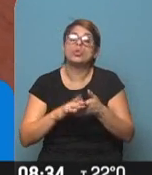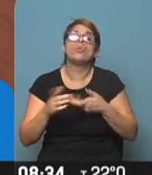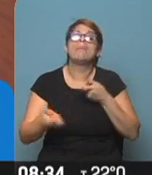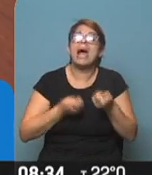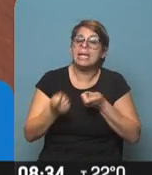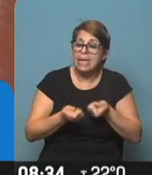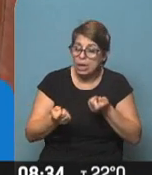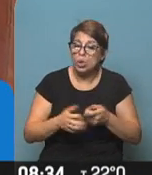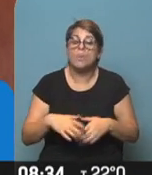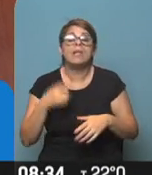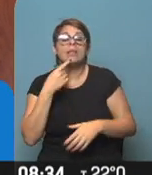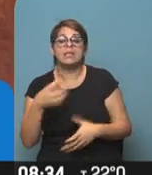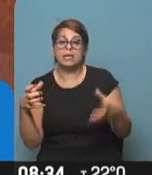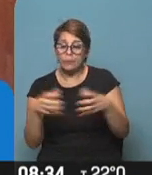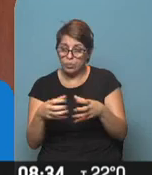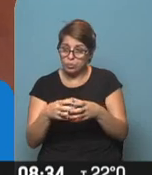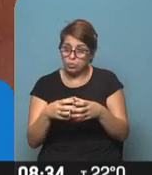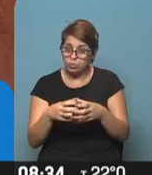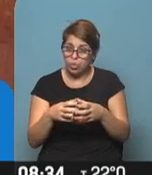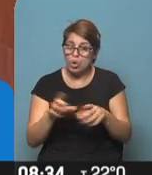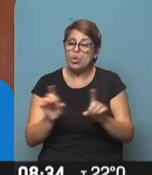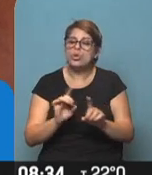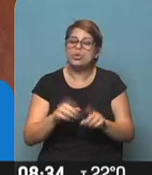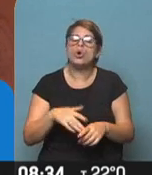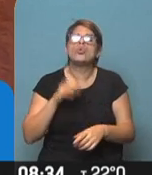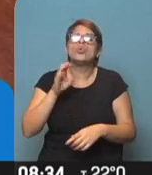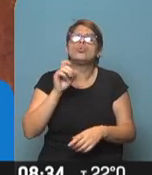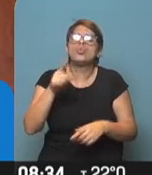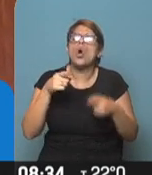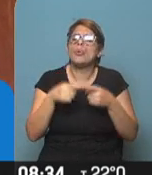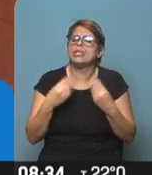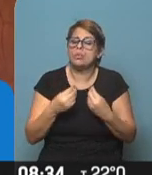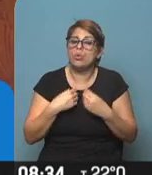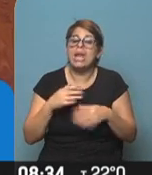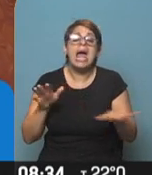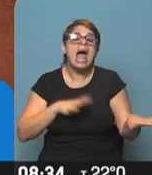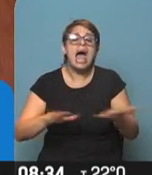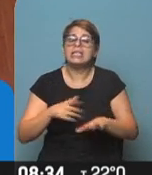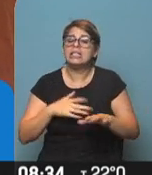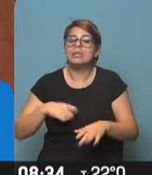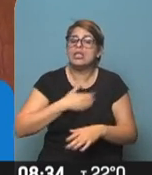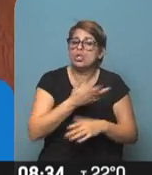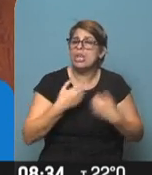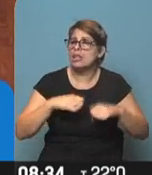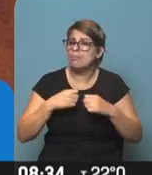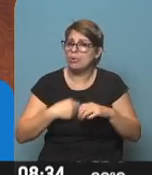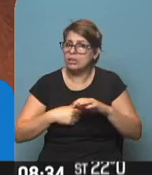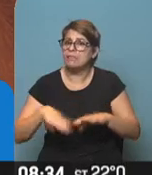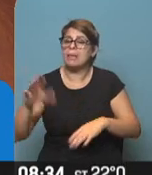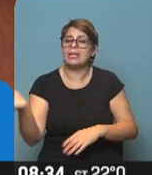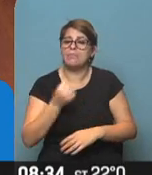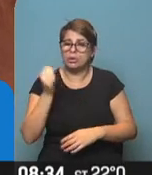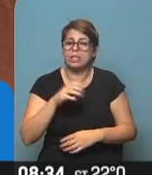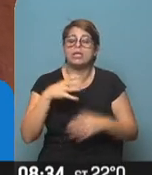gerenciamiento son al fútbol y no a la función verdadero un club que es reactivar todas las actividades sociales estamos hablando de fútbol